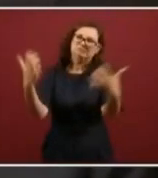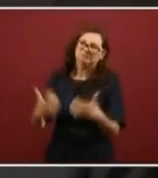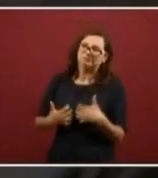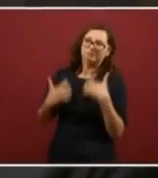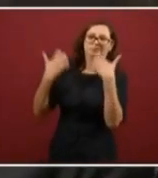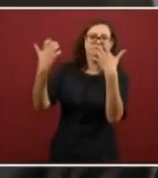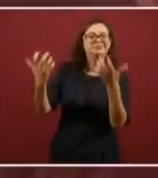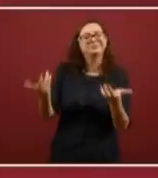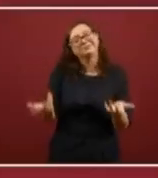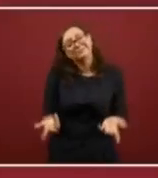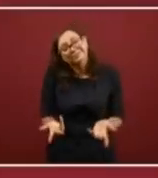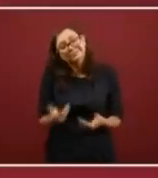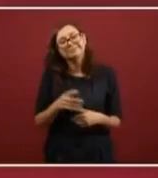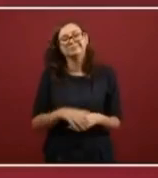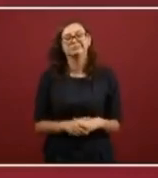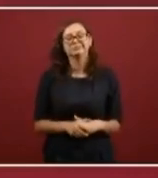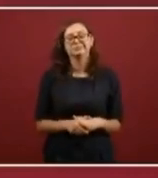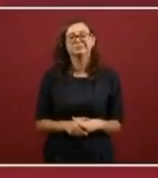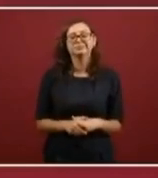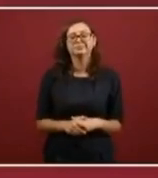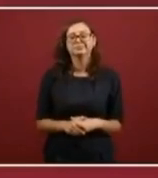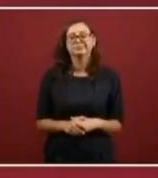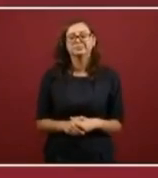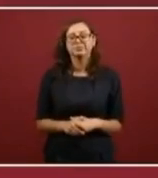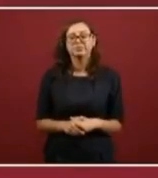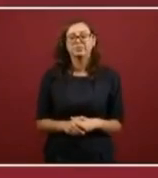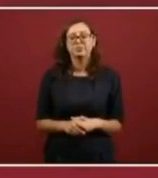porque la producción en